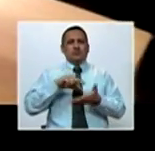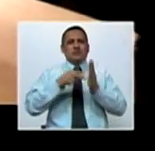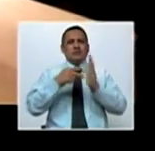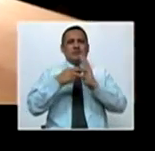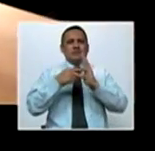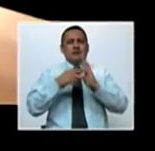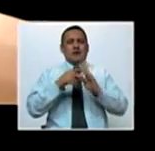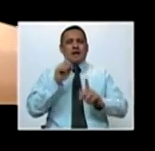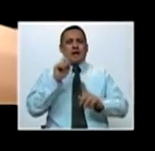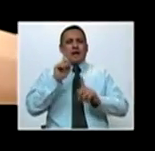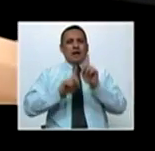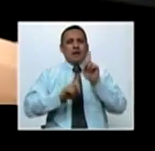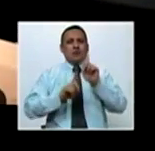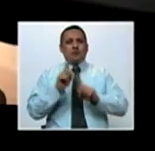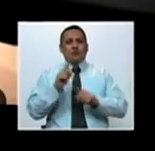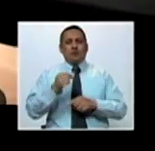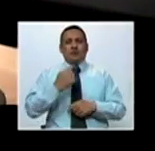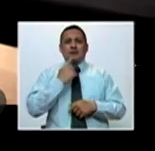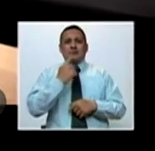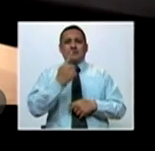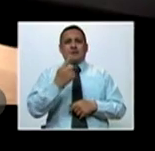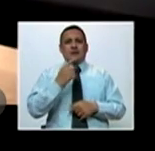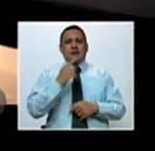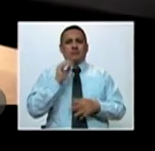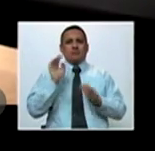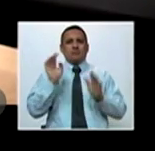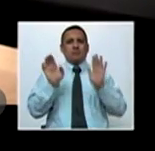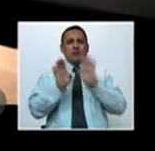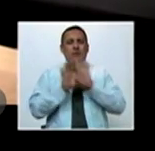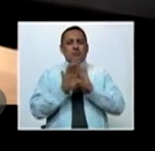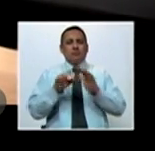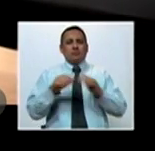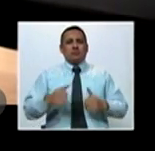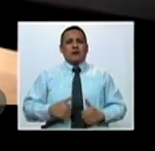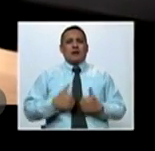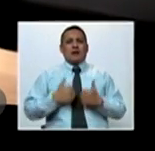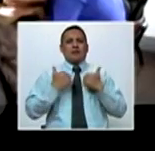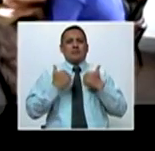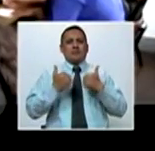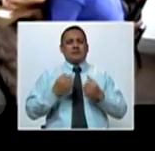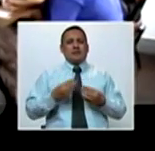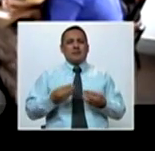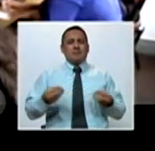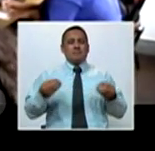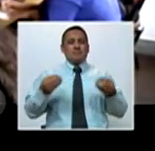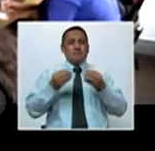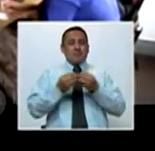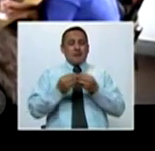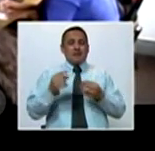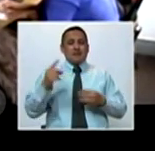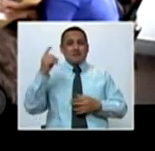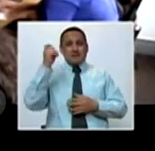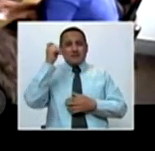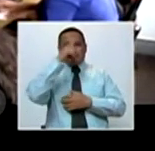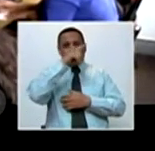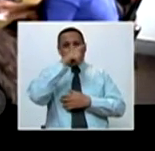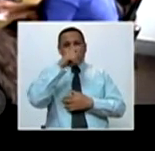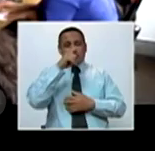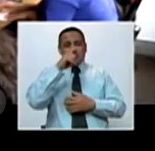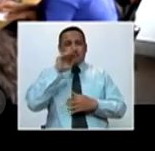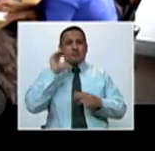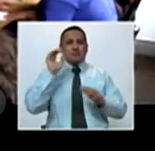discriminatorio respecto a quienes están en una situación más precaria